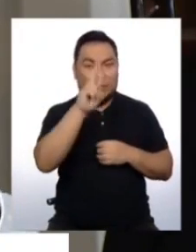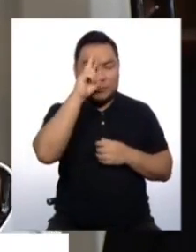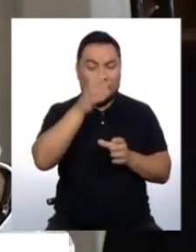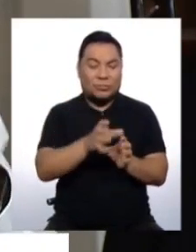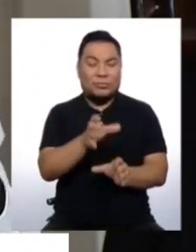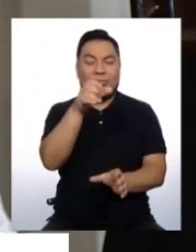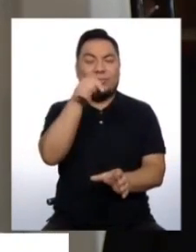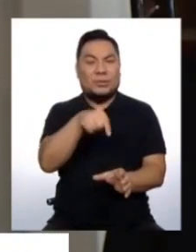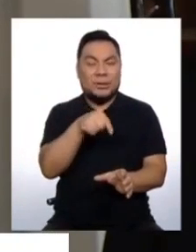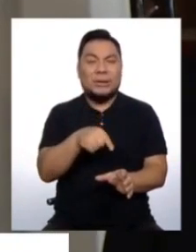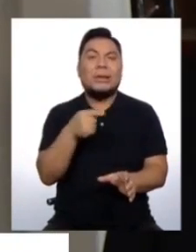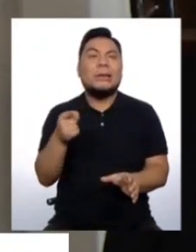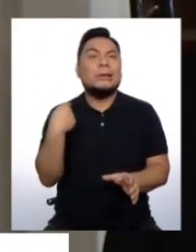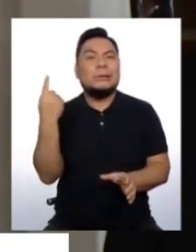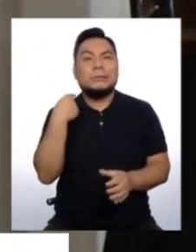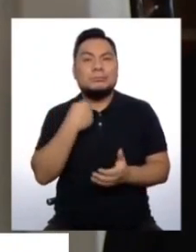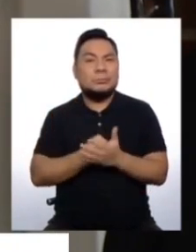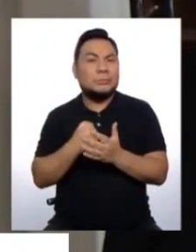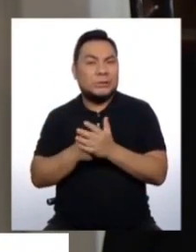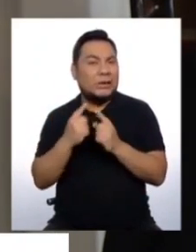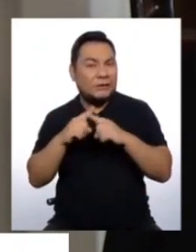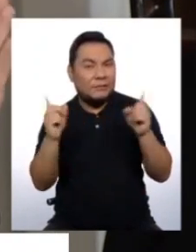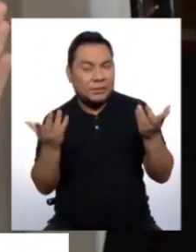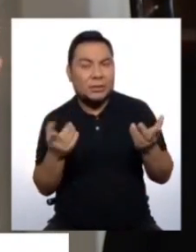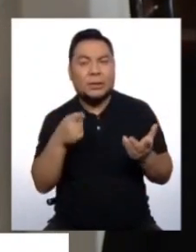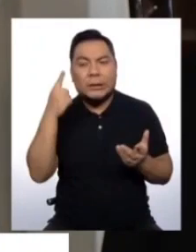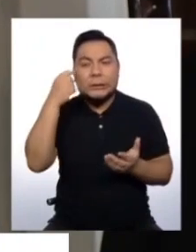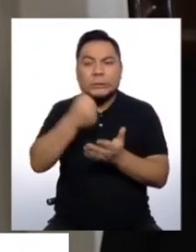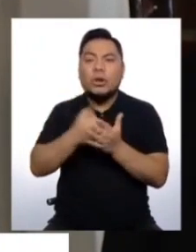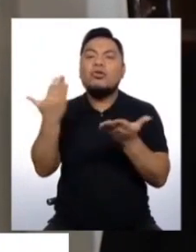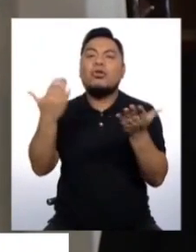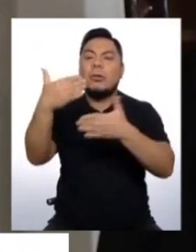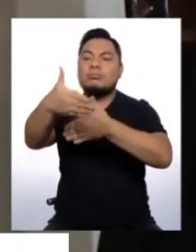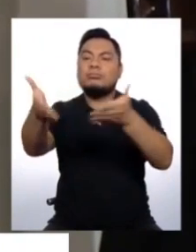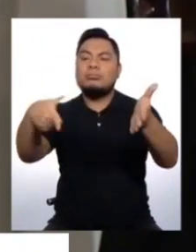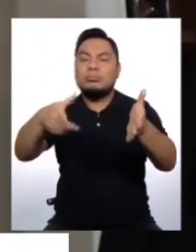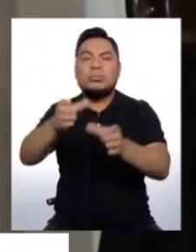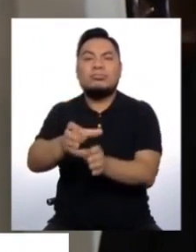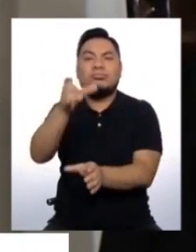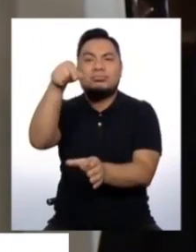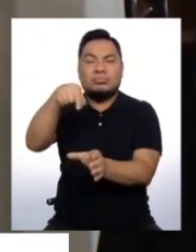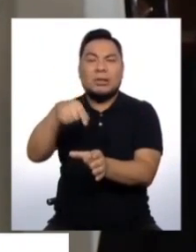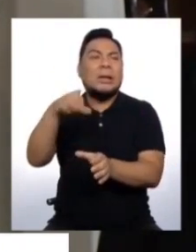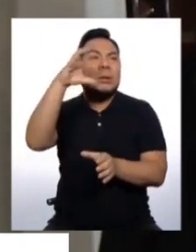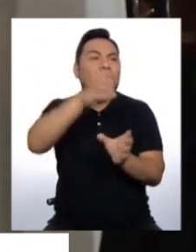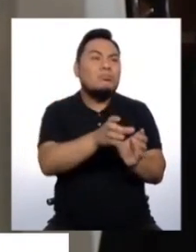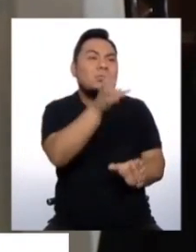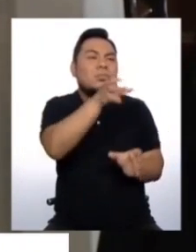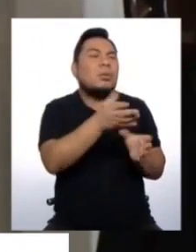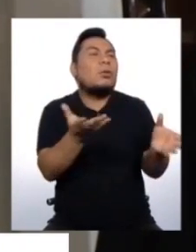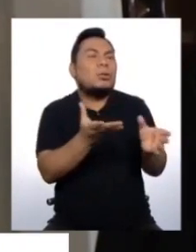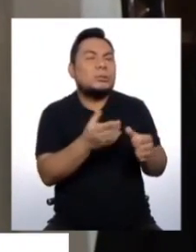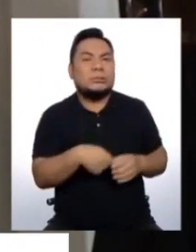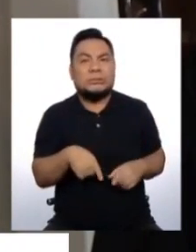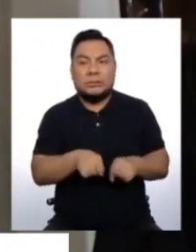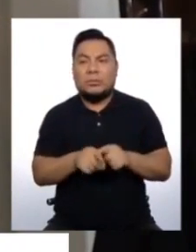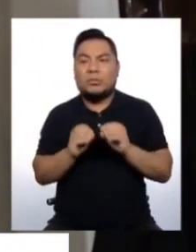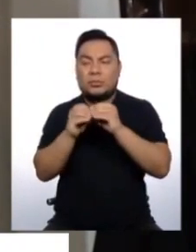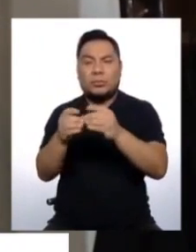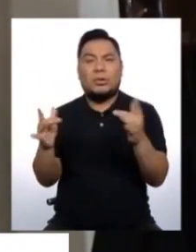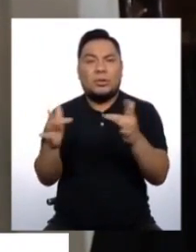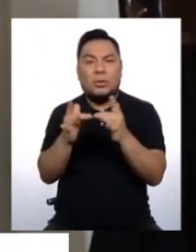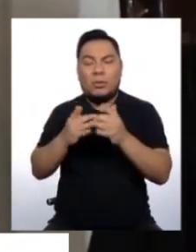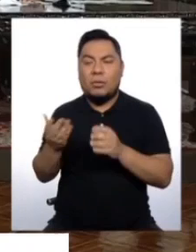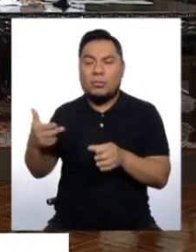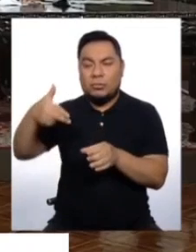enfrentamos frente a distintos retos. Conseguir plantas, conseguir balones, instalar redes de